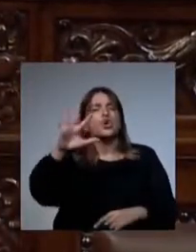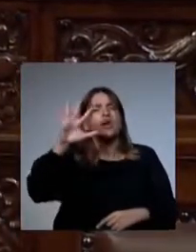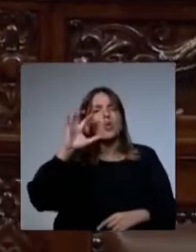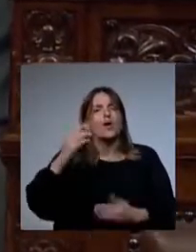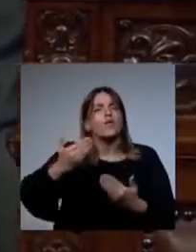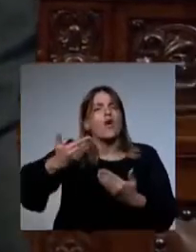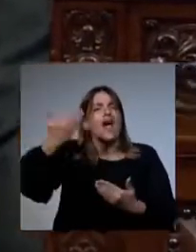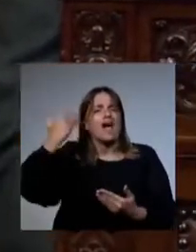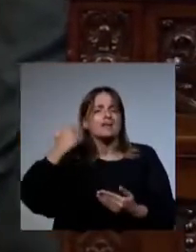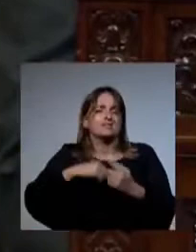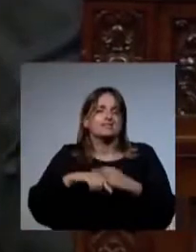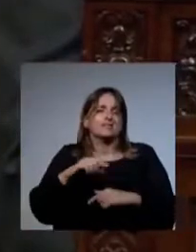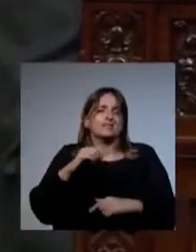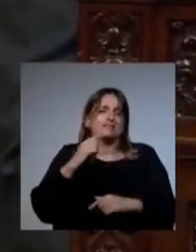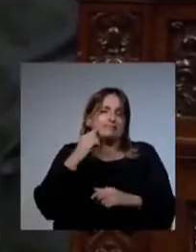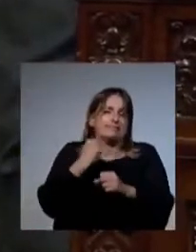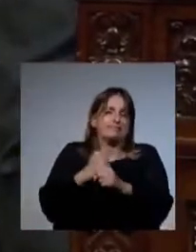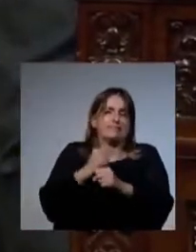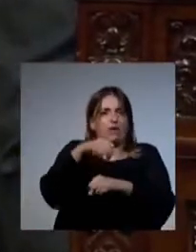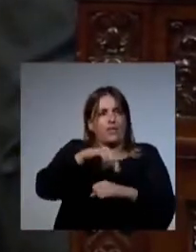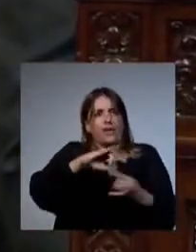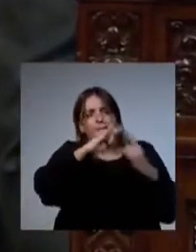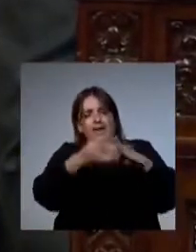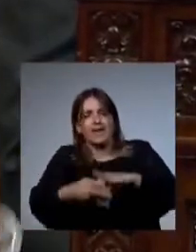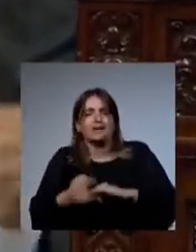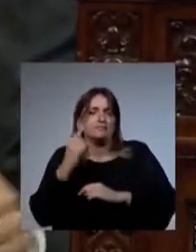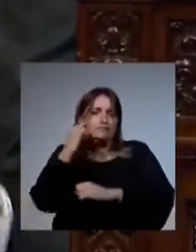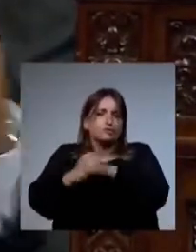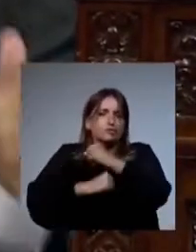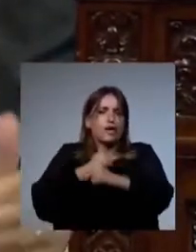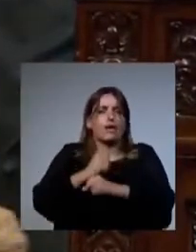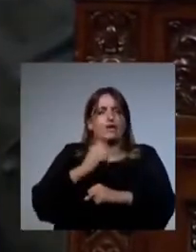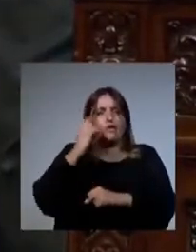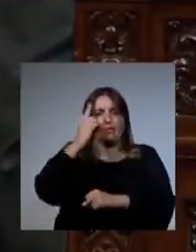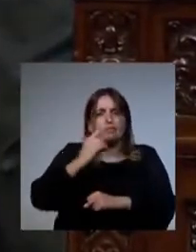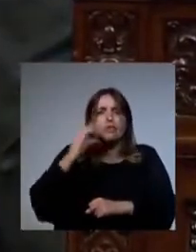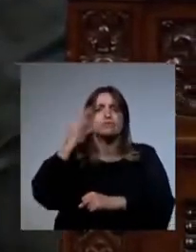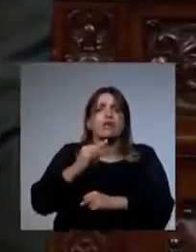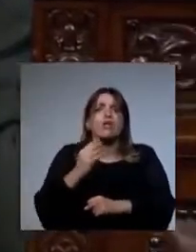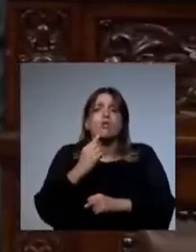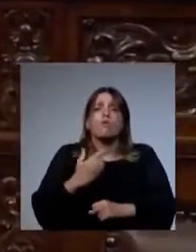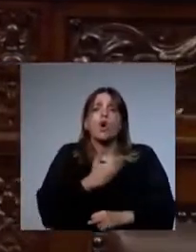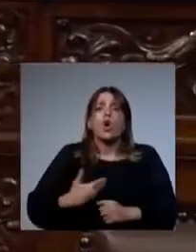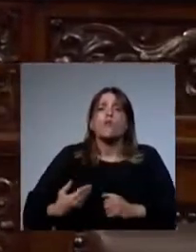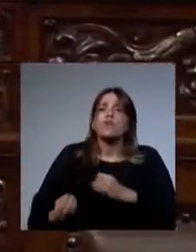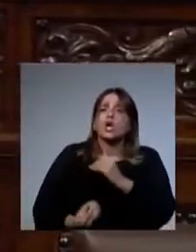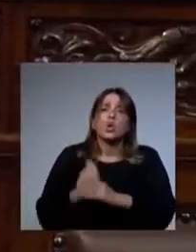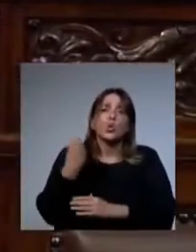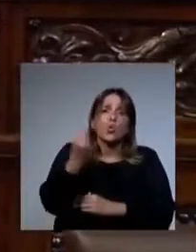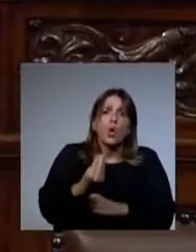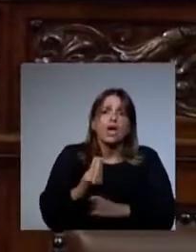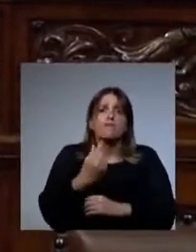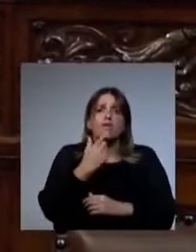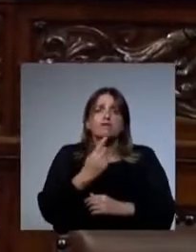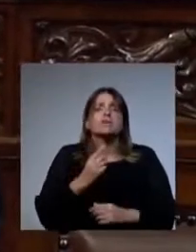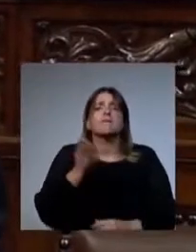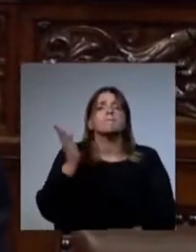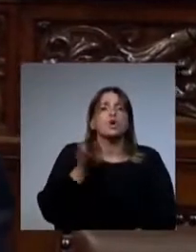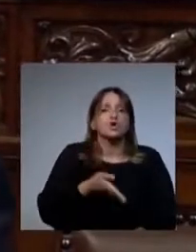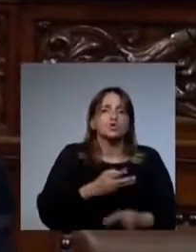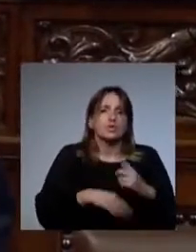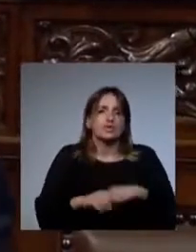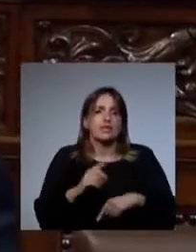Recuerdo en mis tiempos de legislador, que fueron muchos, que cada gobierno que venía hablaba de tanto por ciento